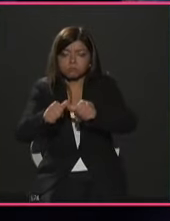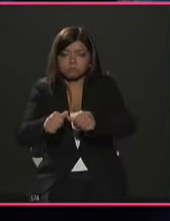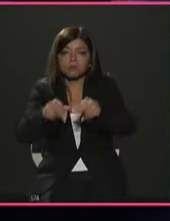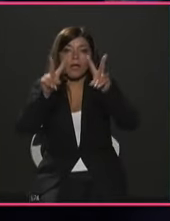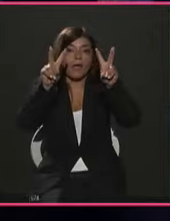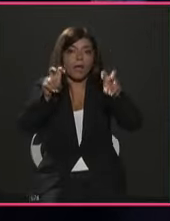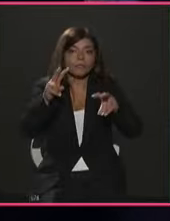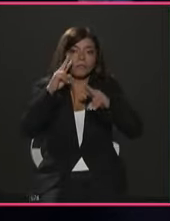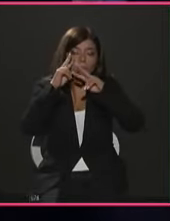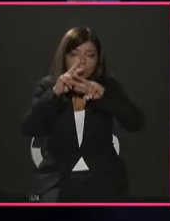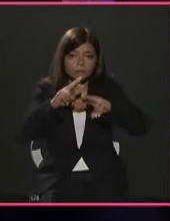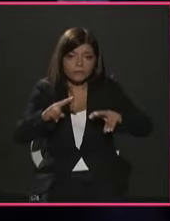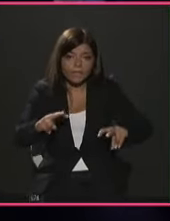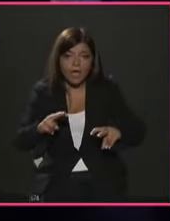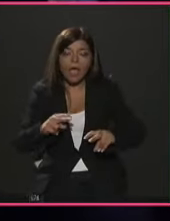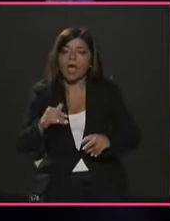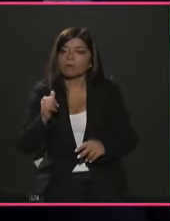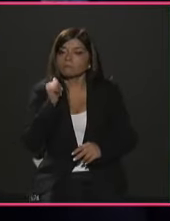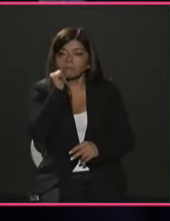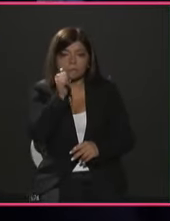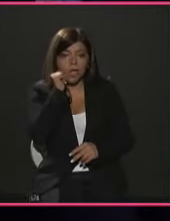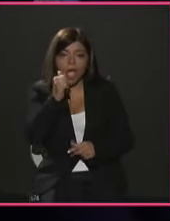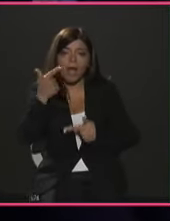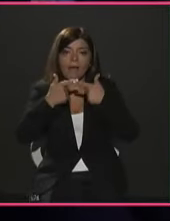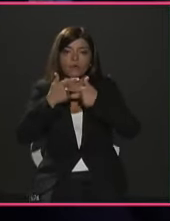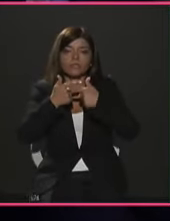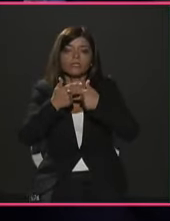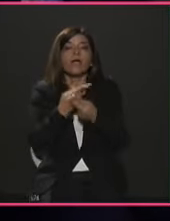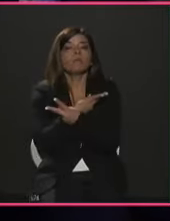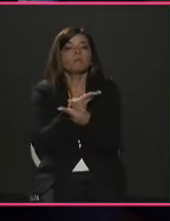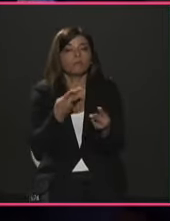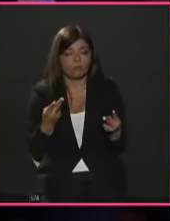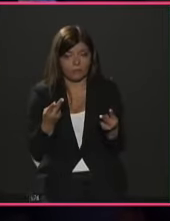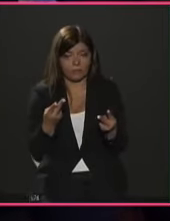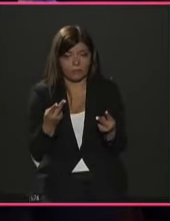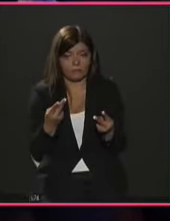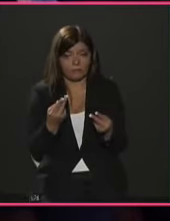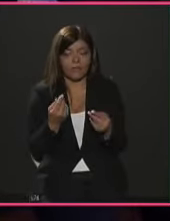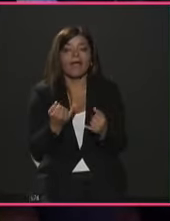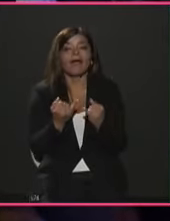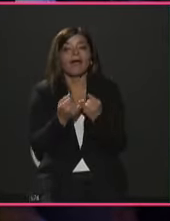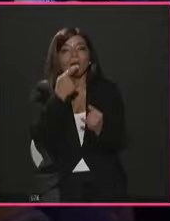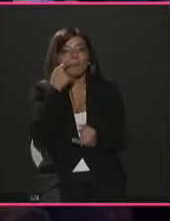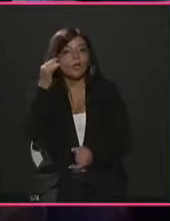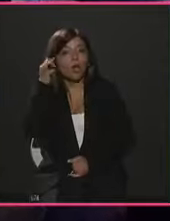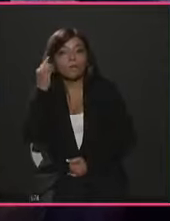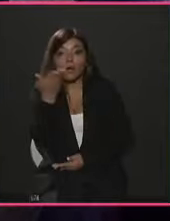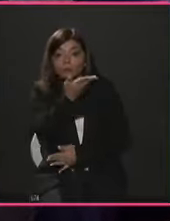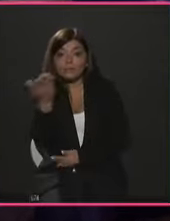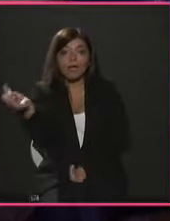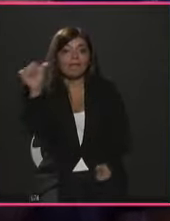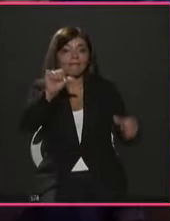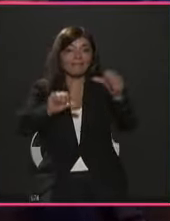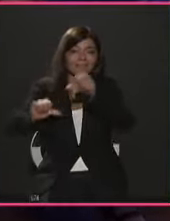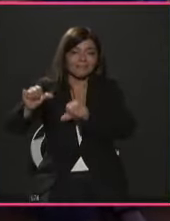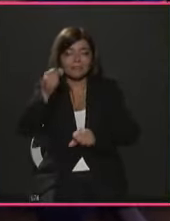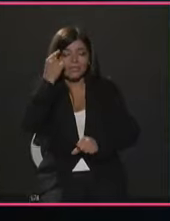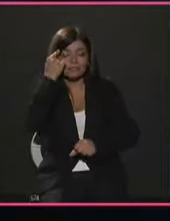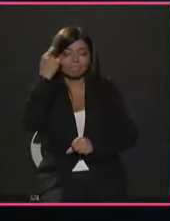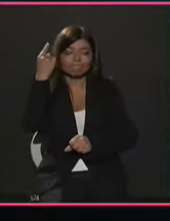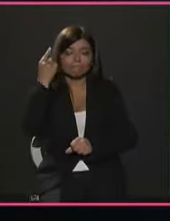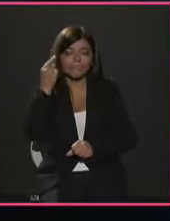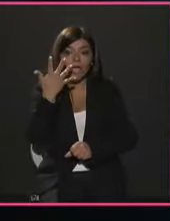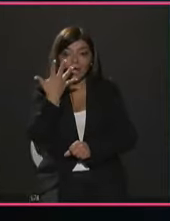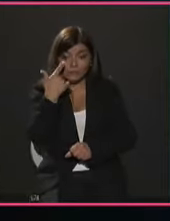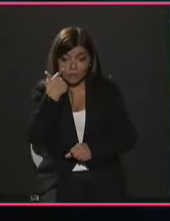estos temas eh de manera cotidiana en la política pública amigos y amigas de la ciencia en los próximos